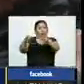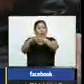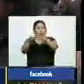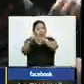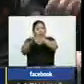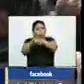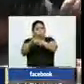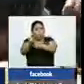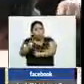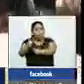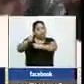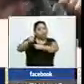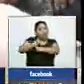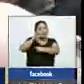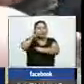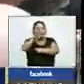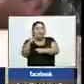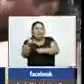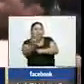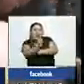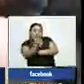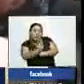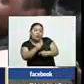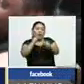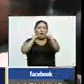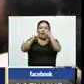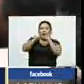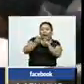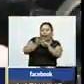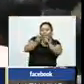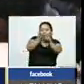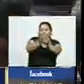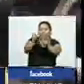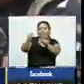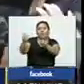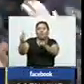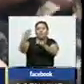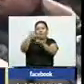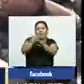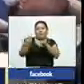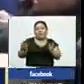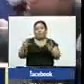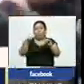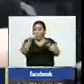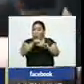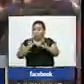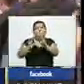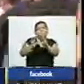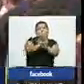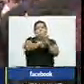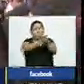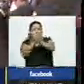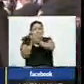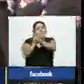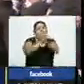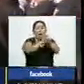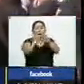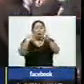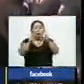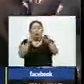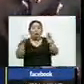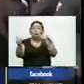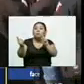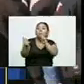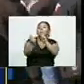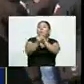Rosalinda Trujillo Mariel, es una de las pocas líderes de la nueva fuerza que llegó de la Policía Federal y fue empujada por los manifestantes cuando salió a